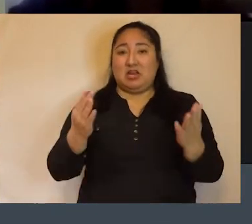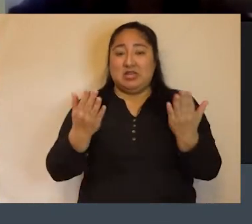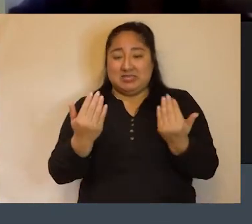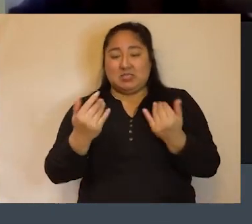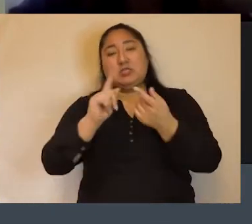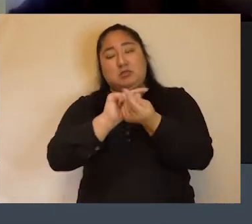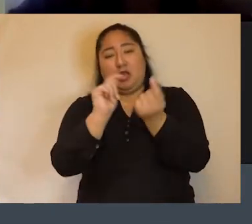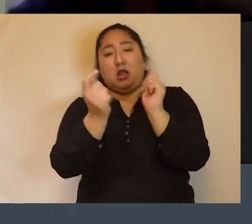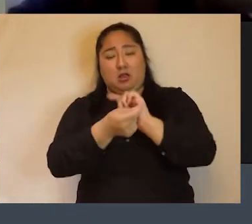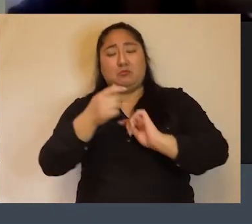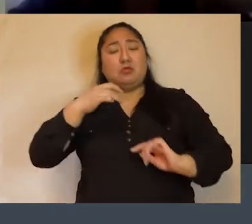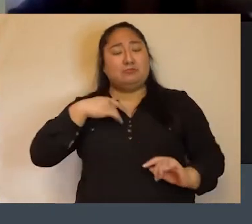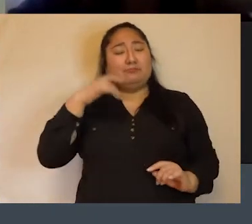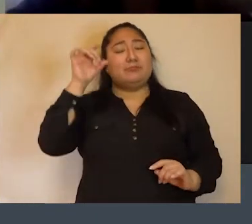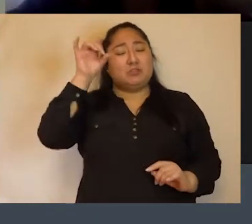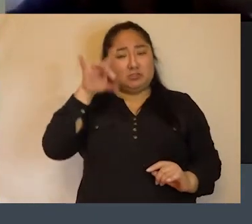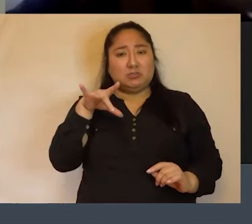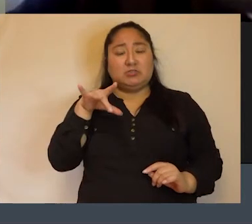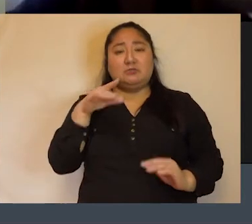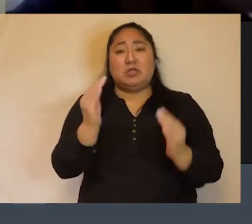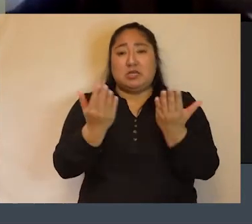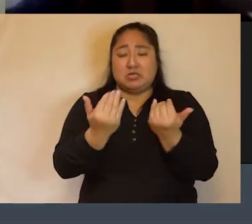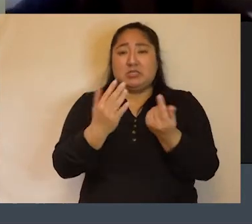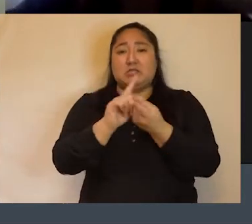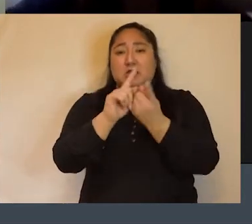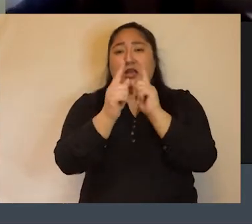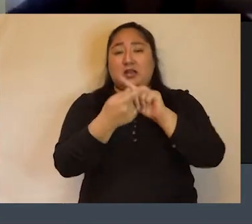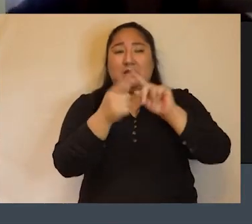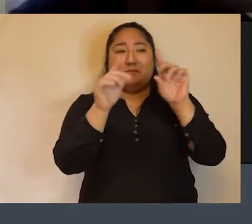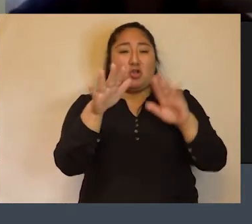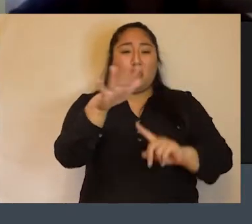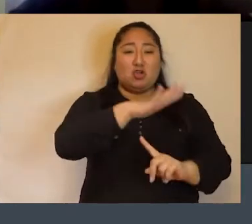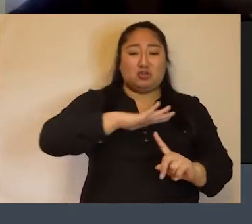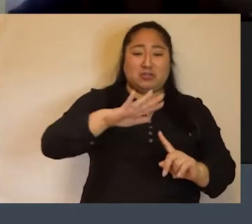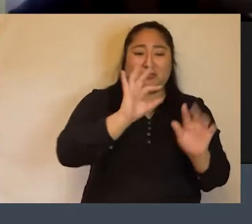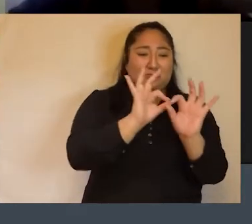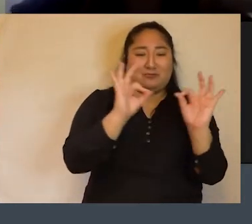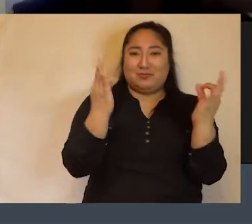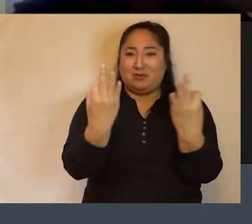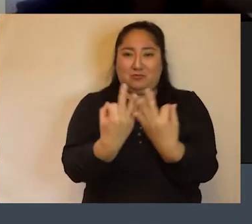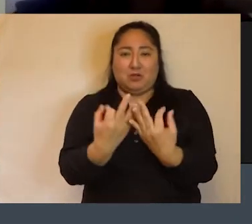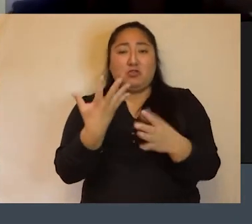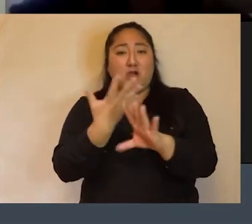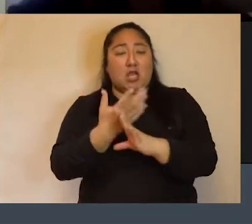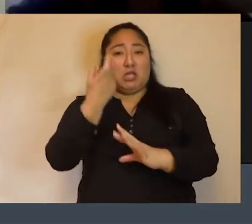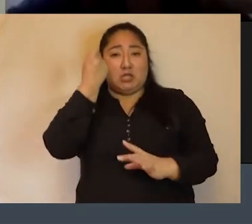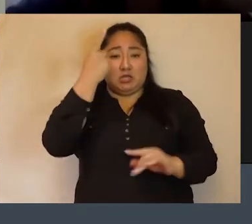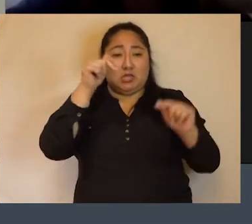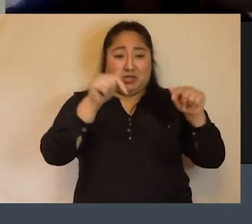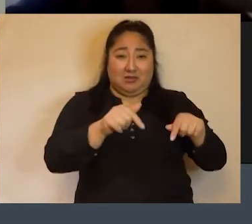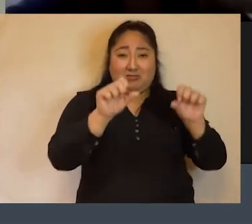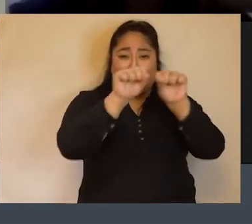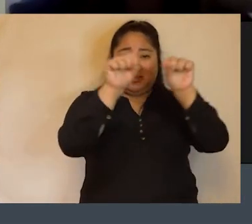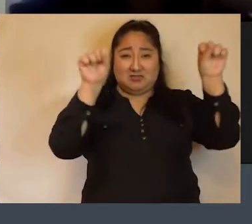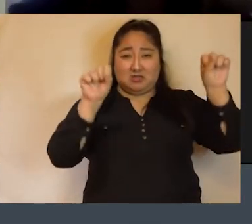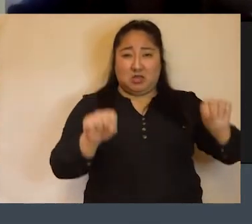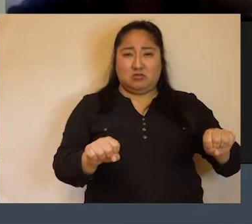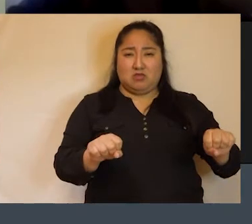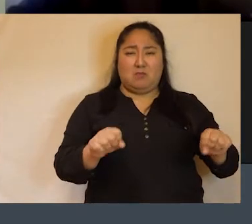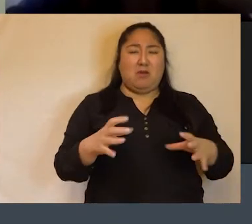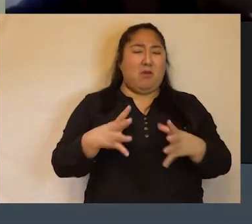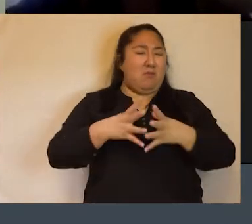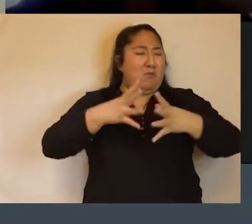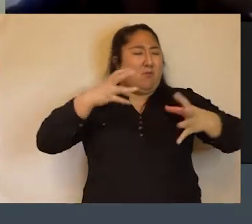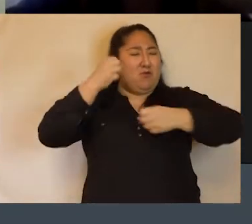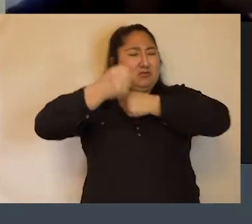previsional requiere de cambios, ¿ya? Pero requiere de cambios en su contexto completo. Hay que entender que este es un sistema